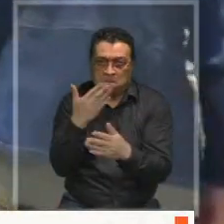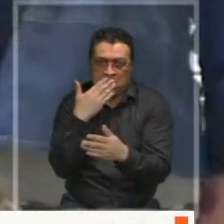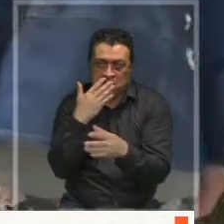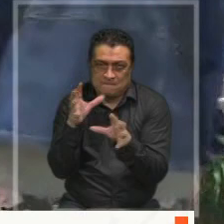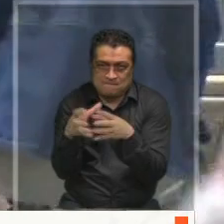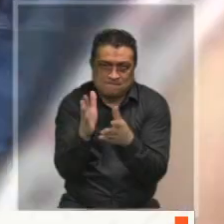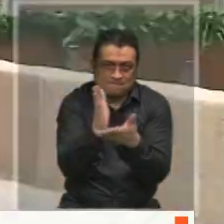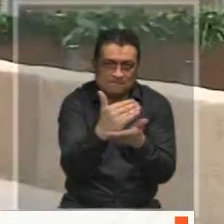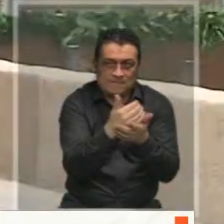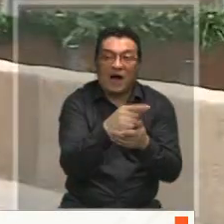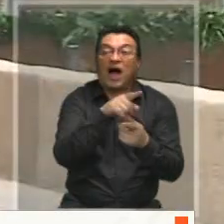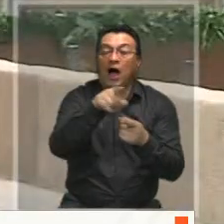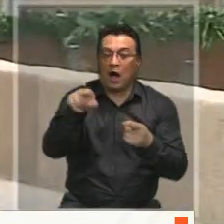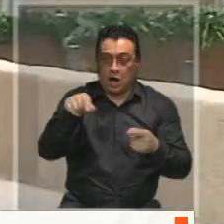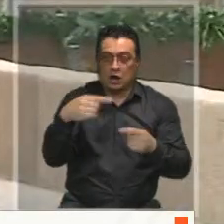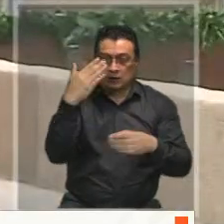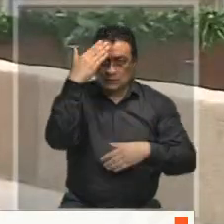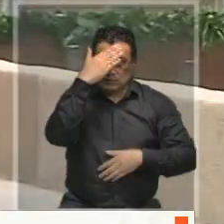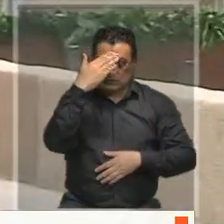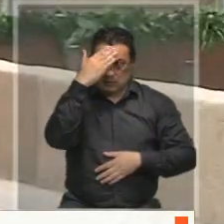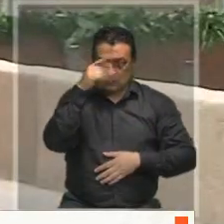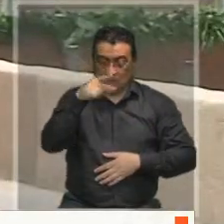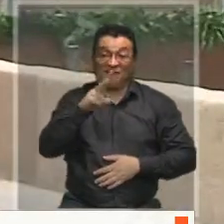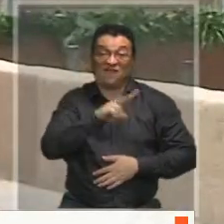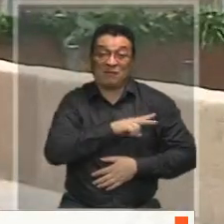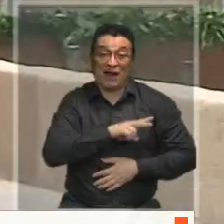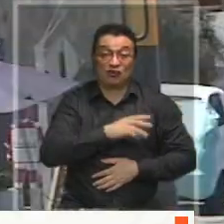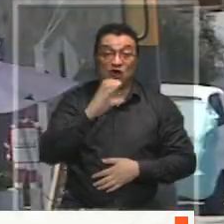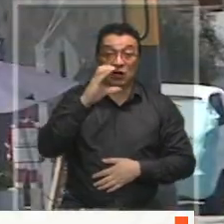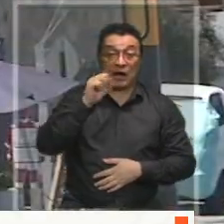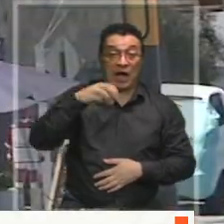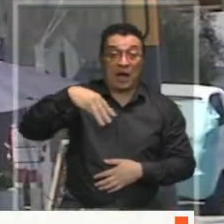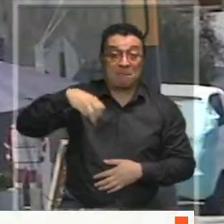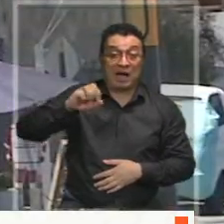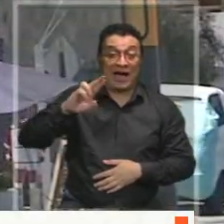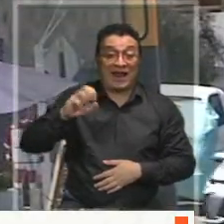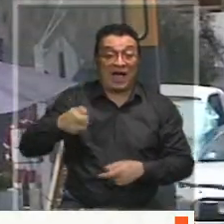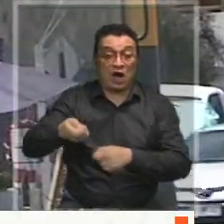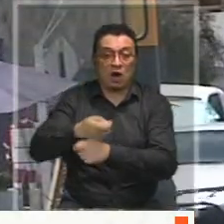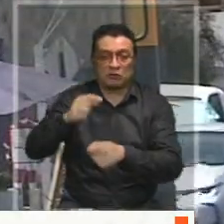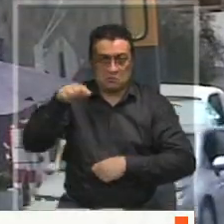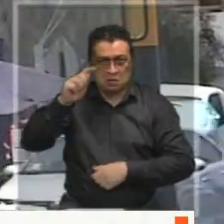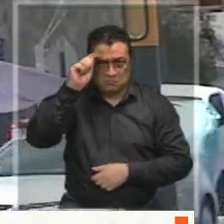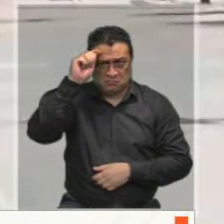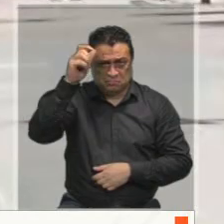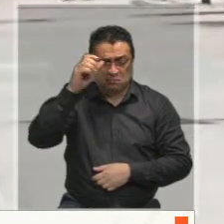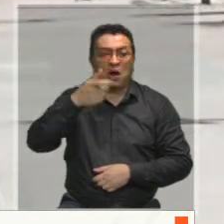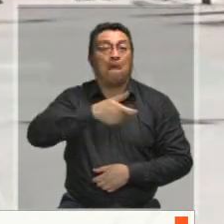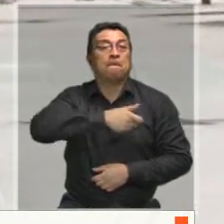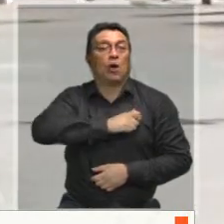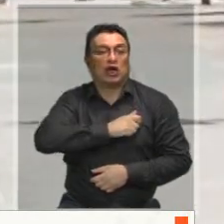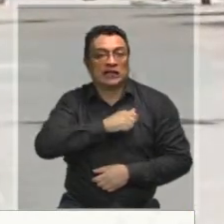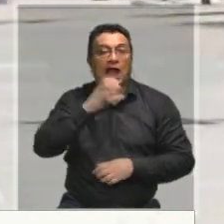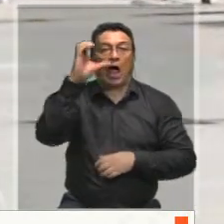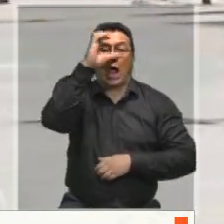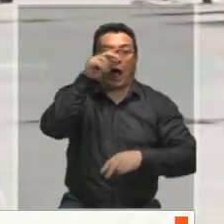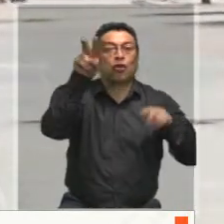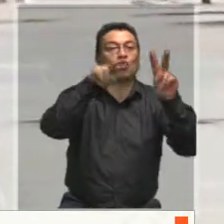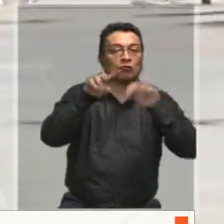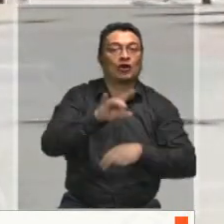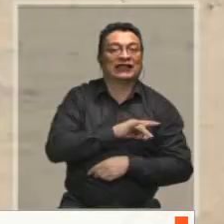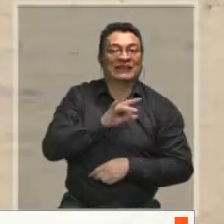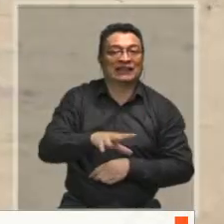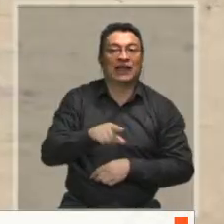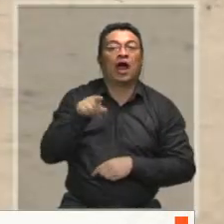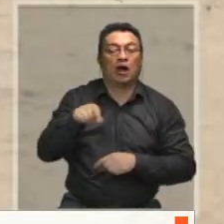esa inquietud, la Cámara de Comercio de Valparaíso propone la creación de la Policía Turística Chilena para recuperar un